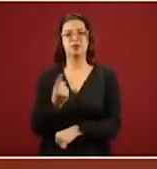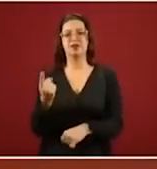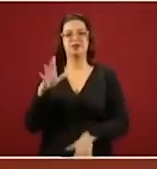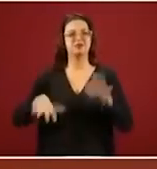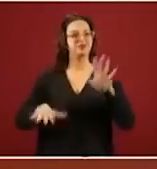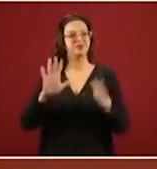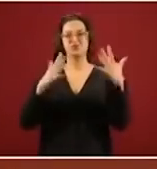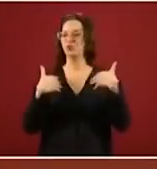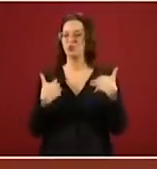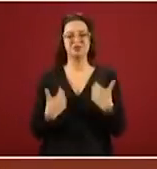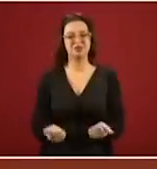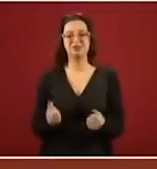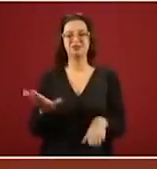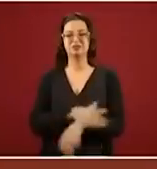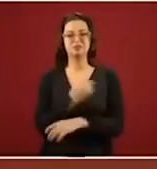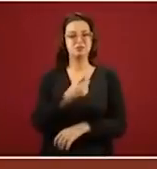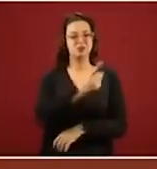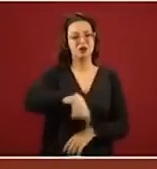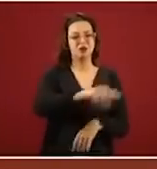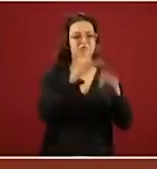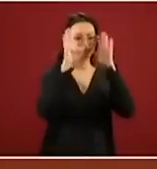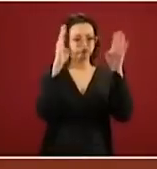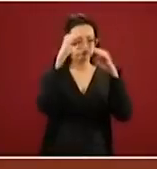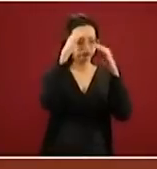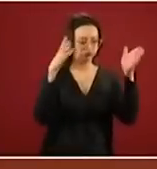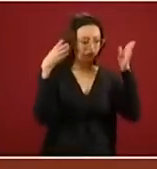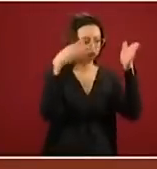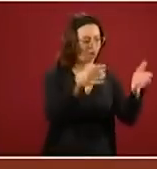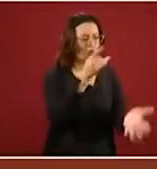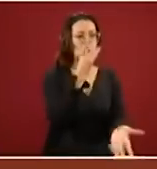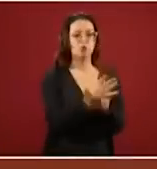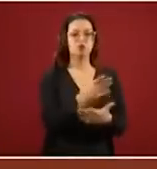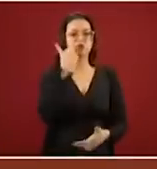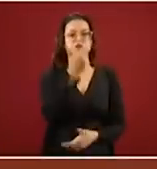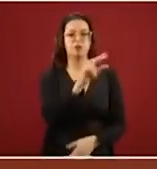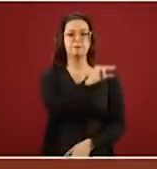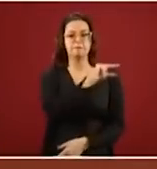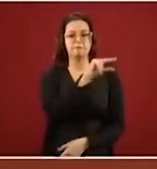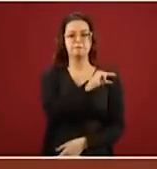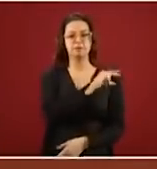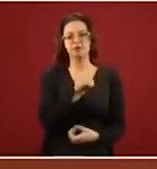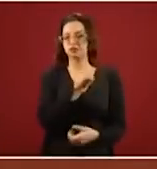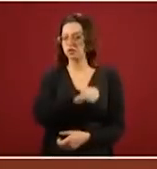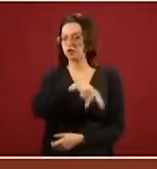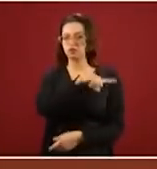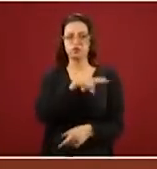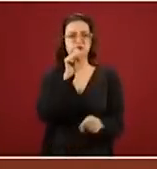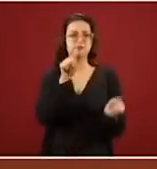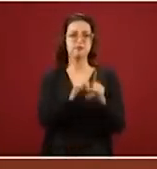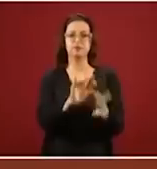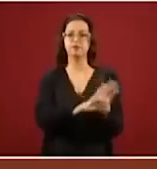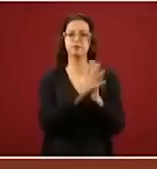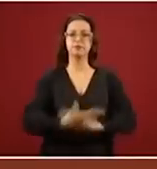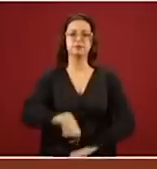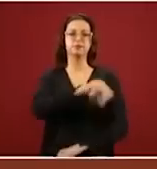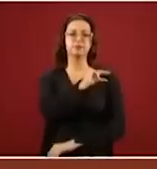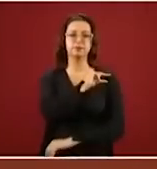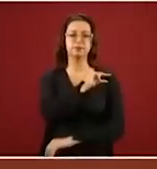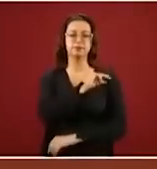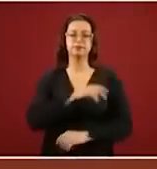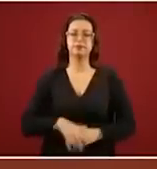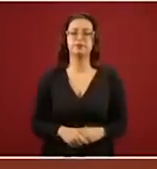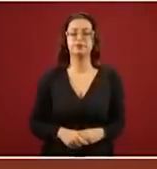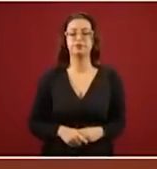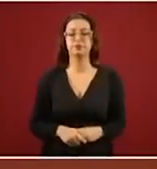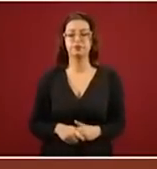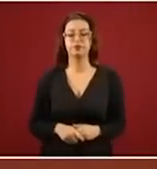porque el conservadurismo apostaba a privatizar la salud lo